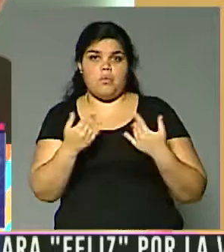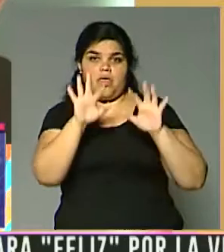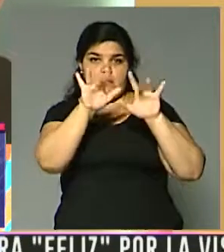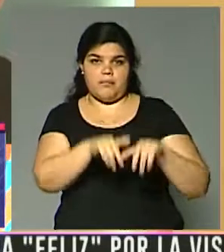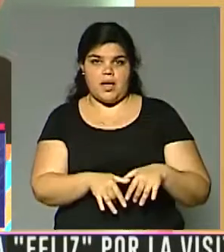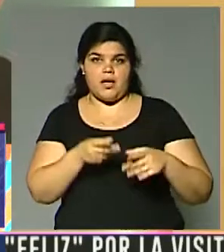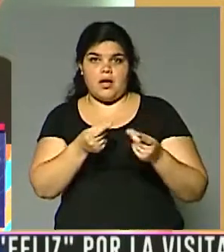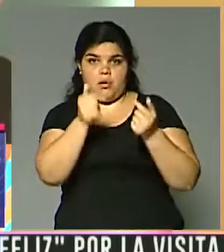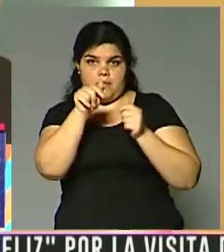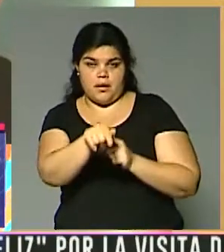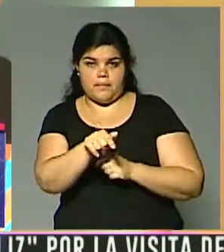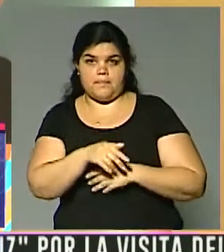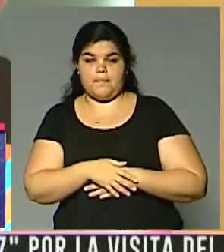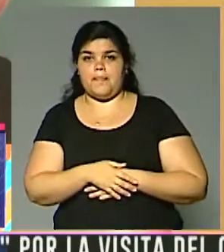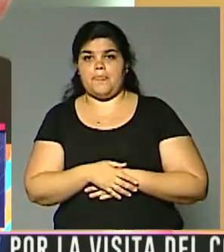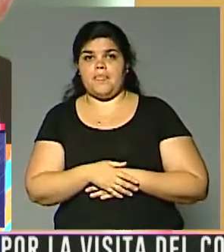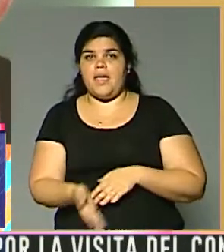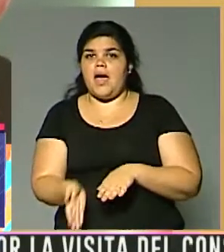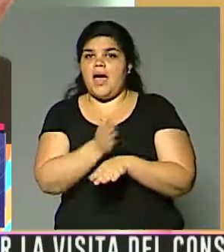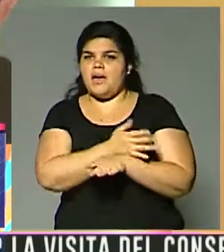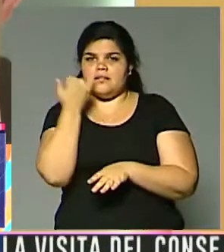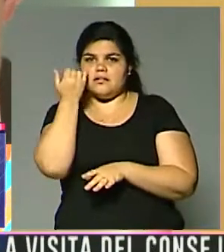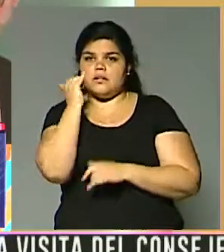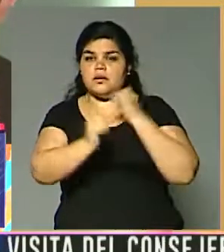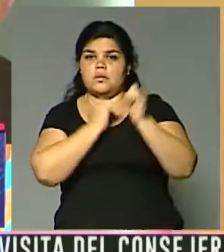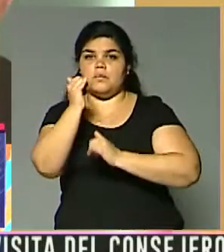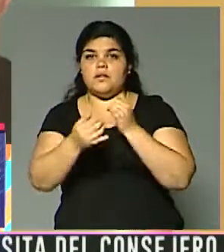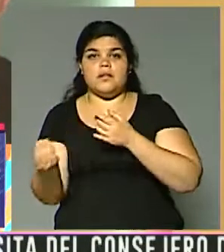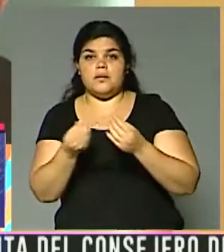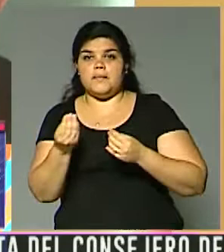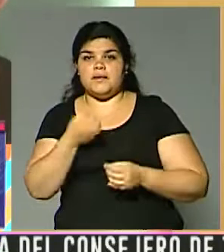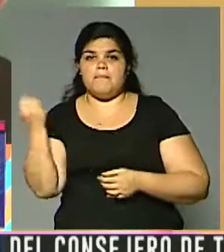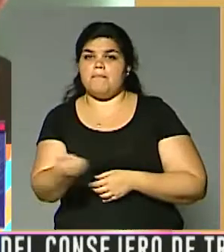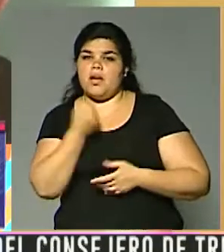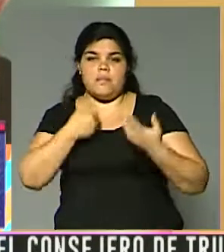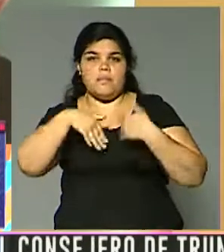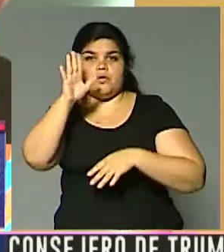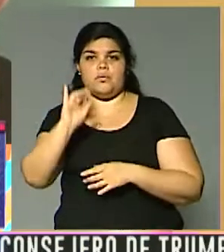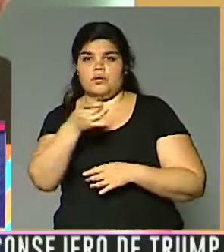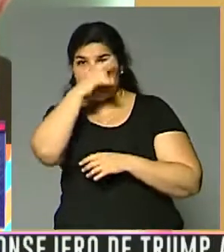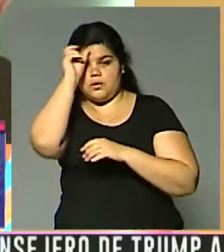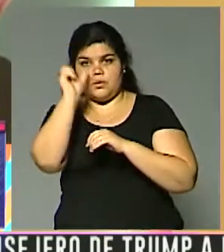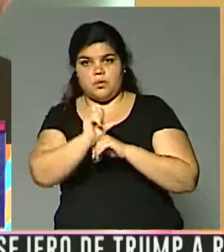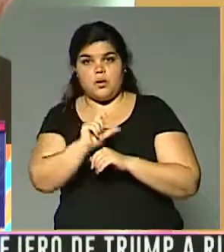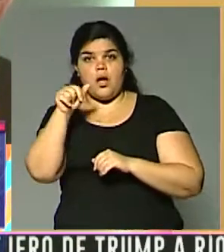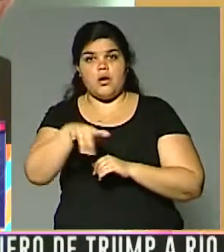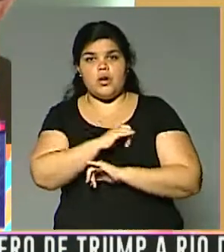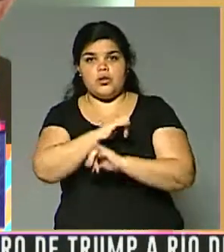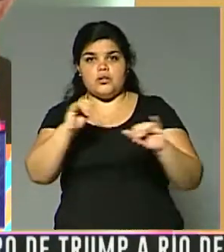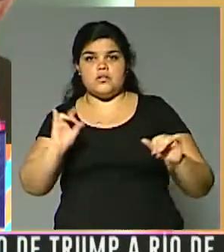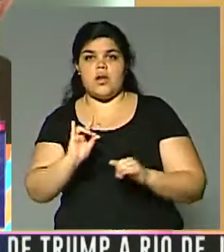no habíamos anticipado si viene la información también de lo que ha sucedido lo más destacado en la universidad nacional de cuyo tenemos nuestras noticias